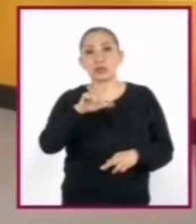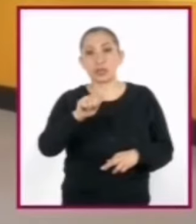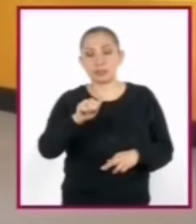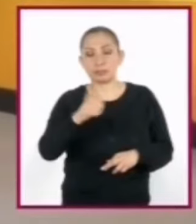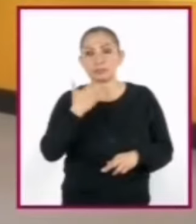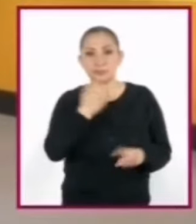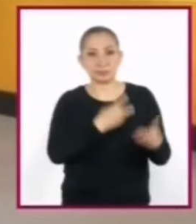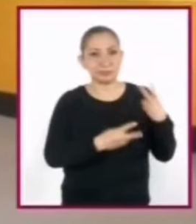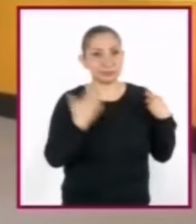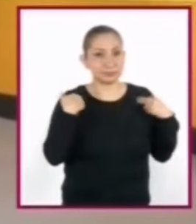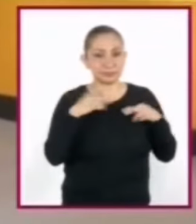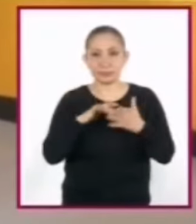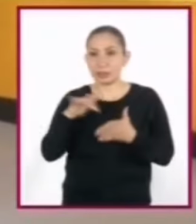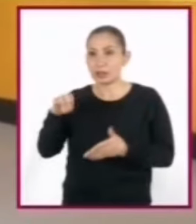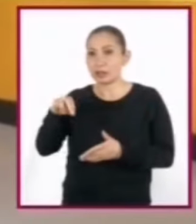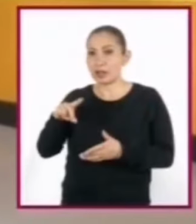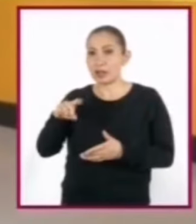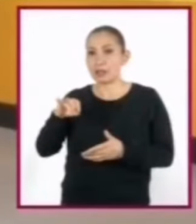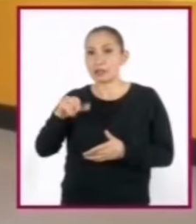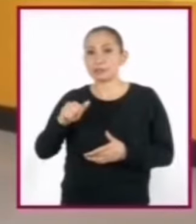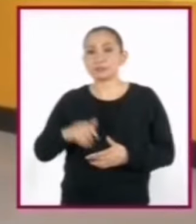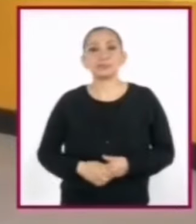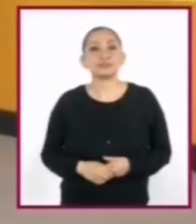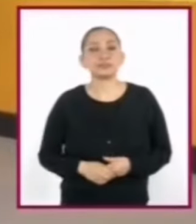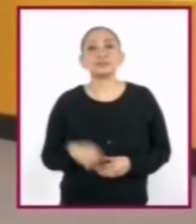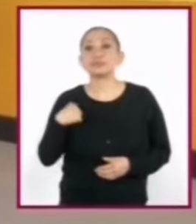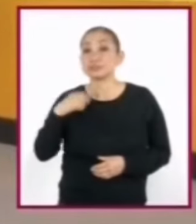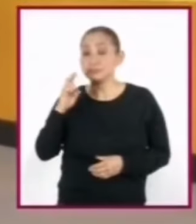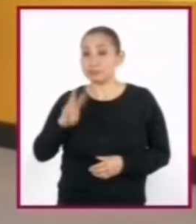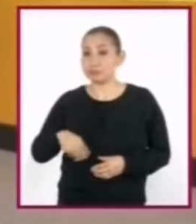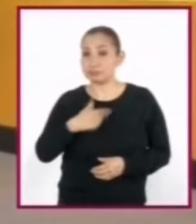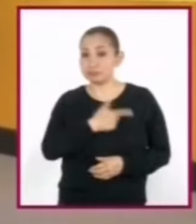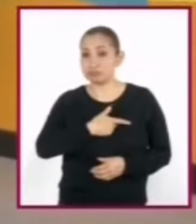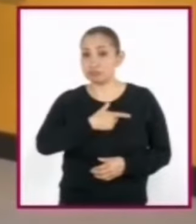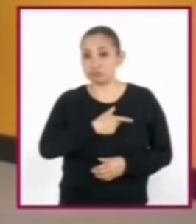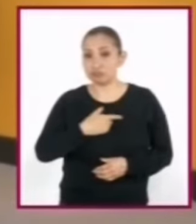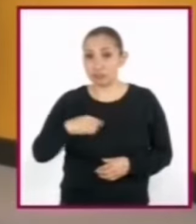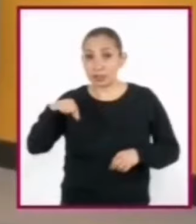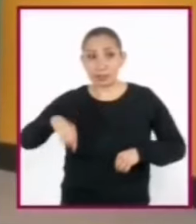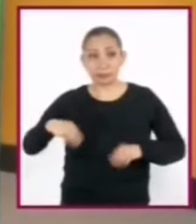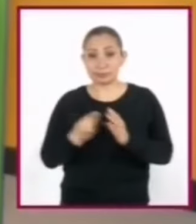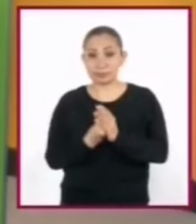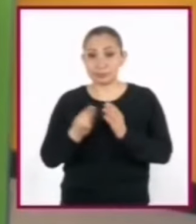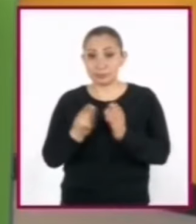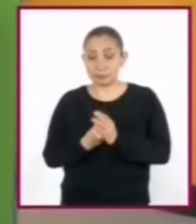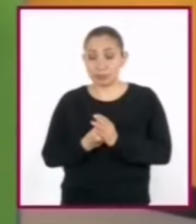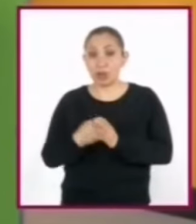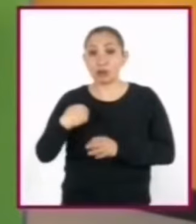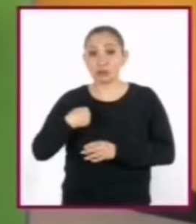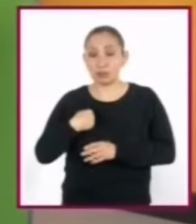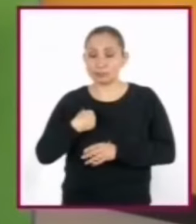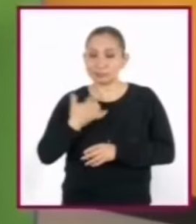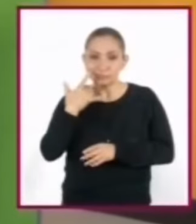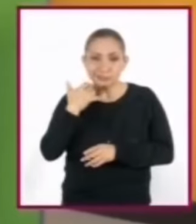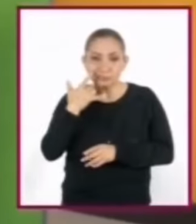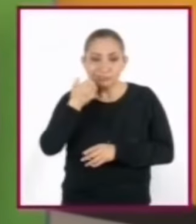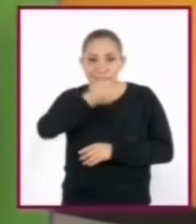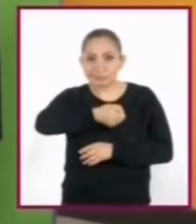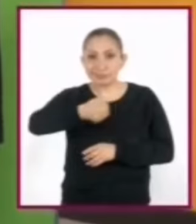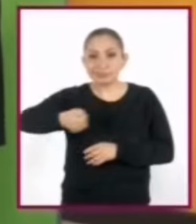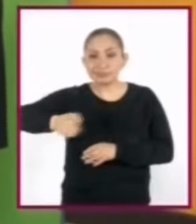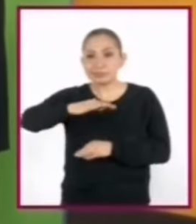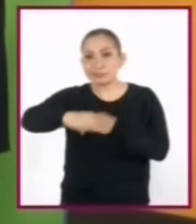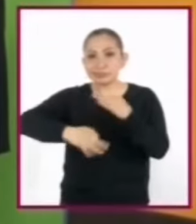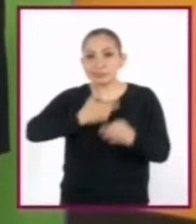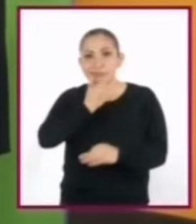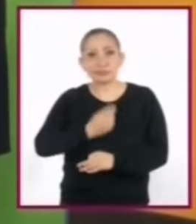Bienvenido, maestro. Gracias, Nadia. Es un gusto participar en esta sesión. Les envío un cordial saludo a